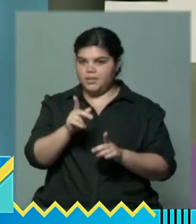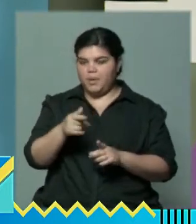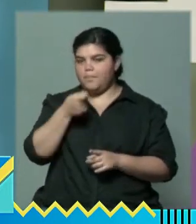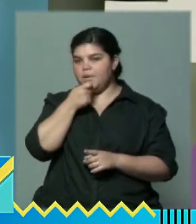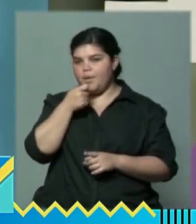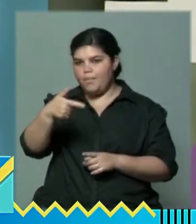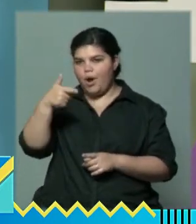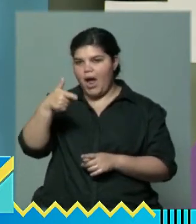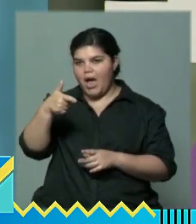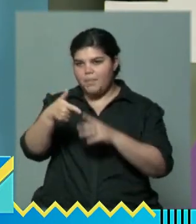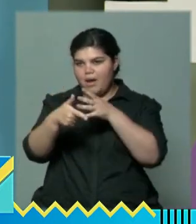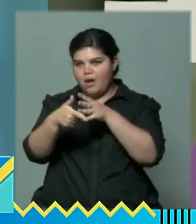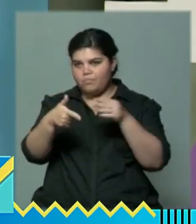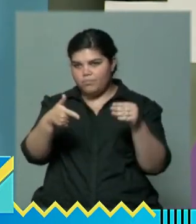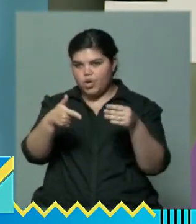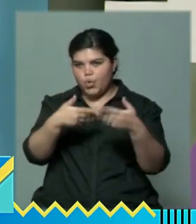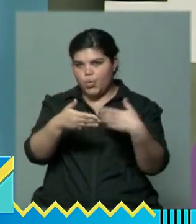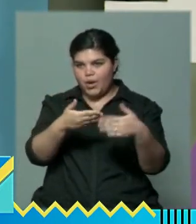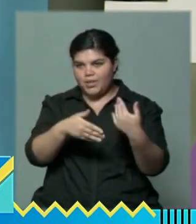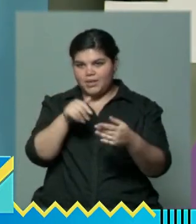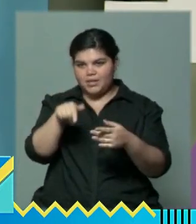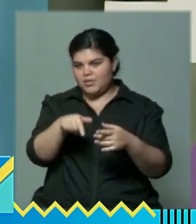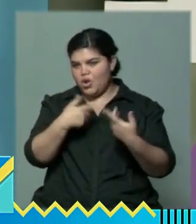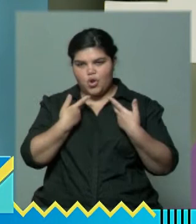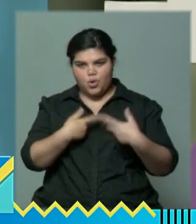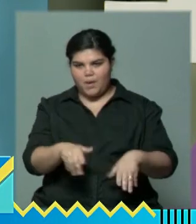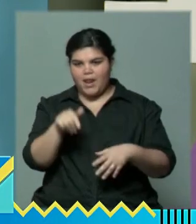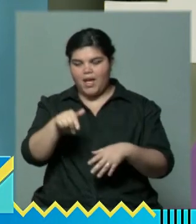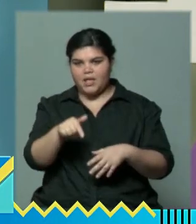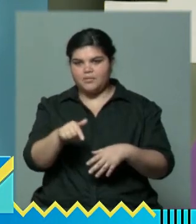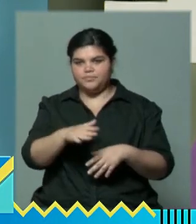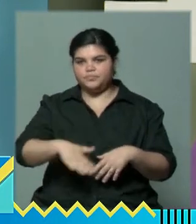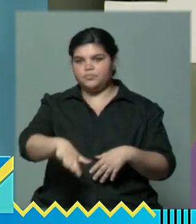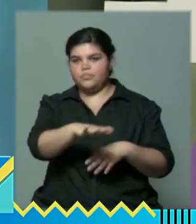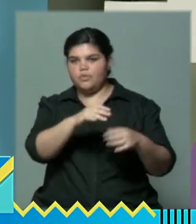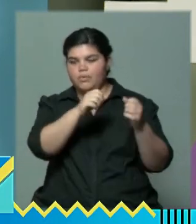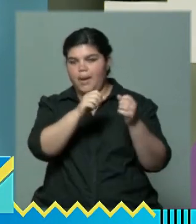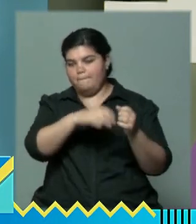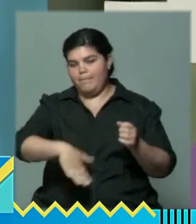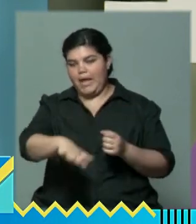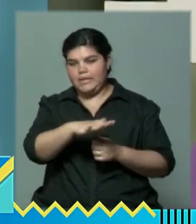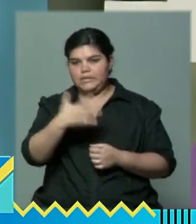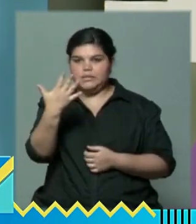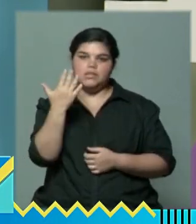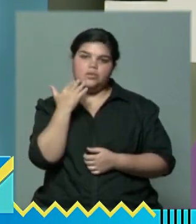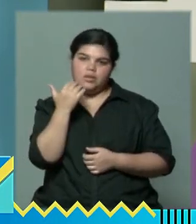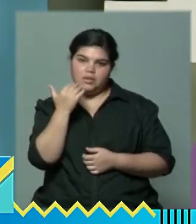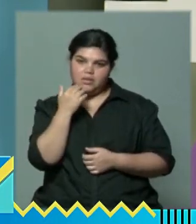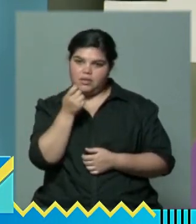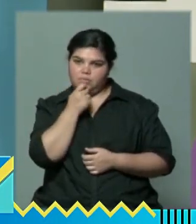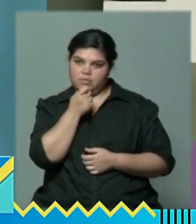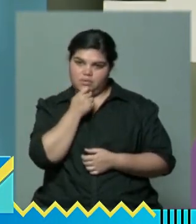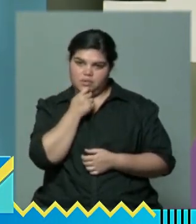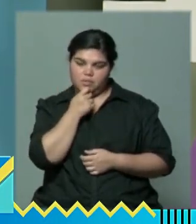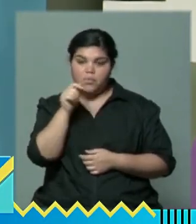una imitación, en donde una situación común, padre e hijo en una plaza, a las 5 de la tarde, suponiendo que